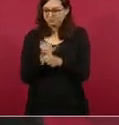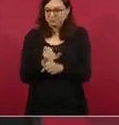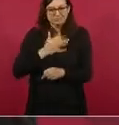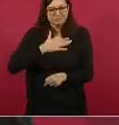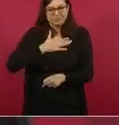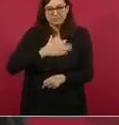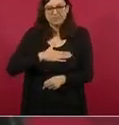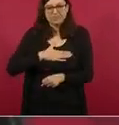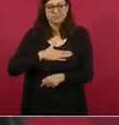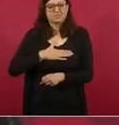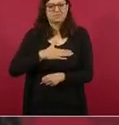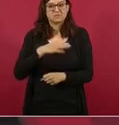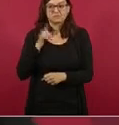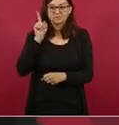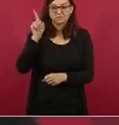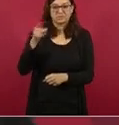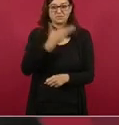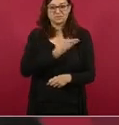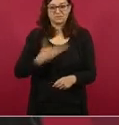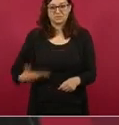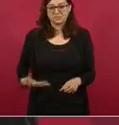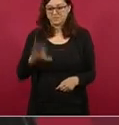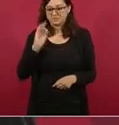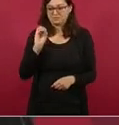Desde Los Pinos, el presidente Fox,